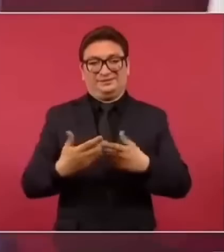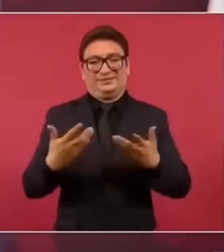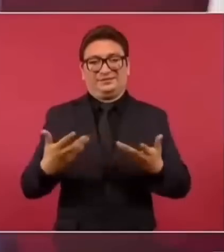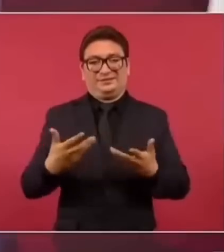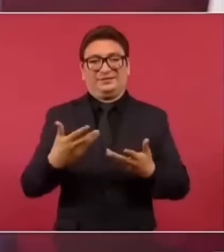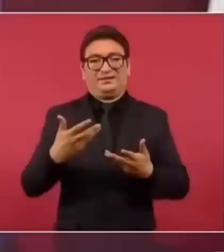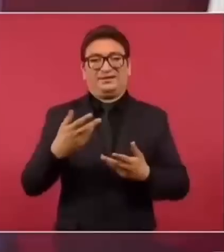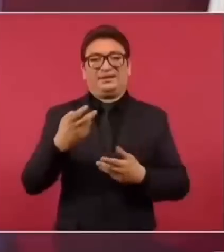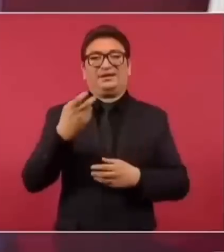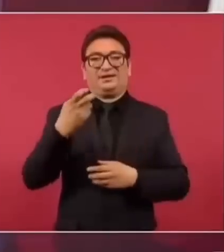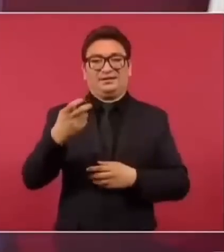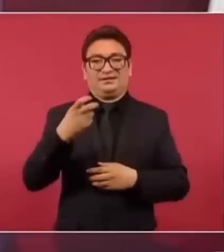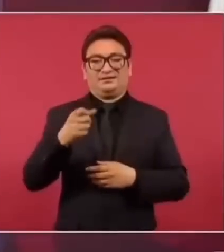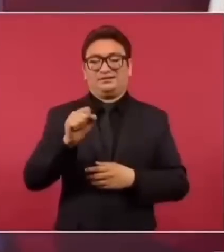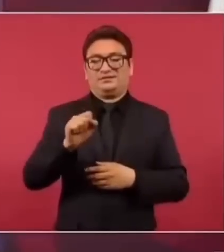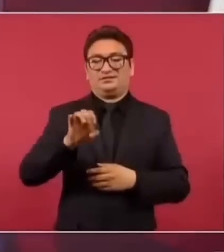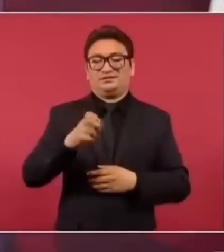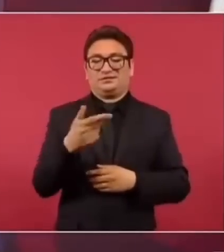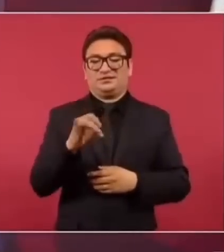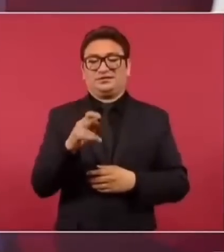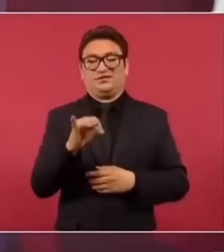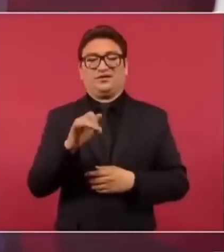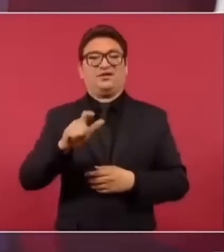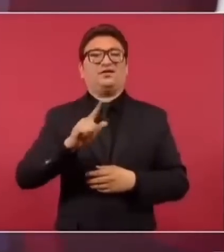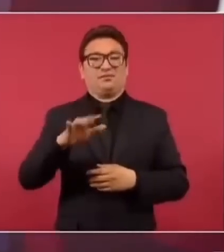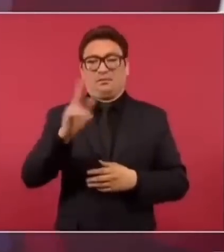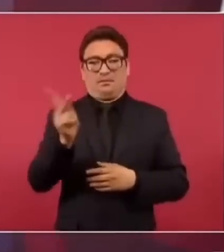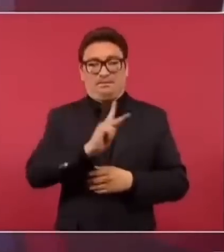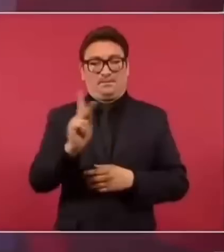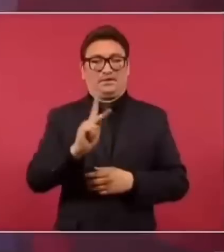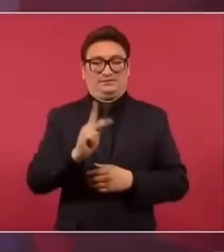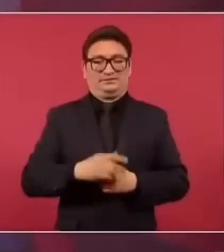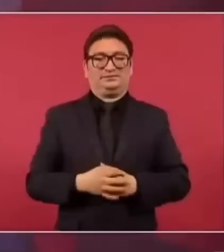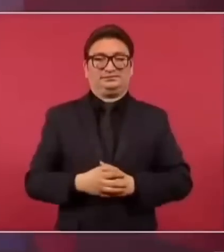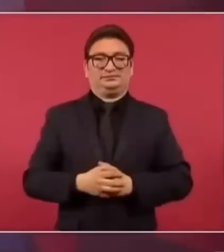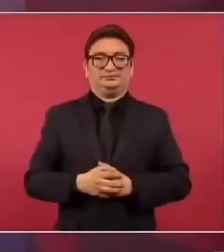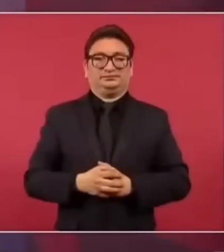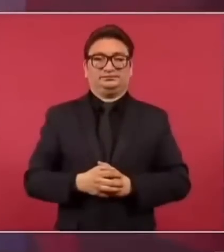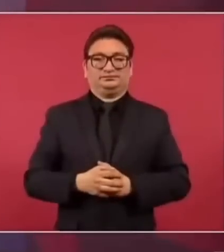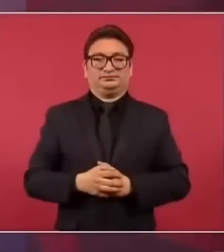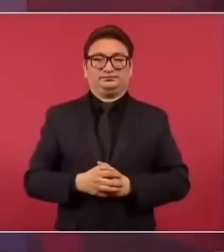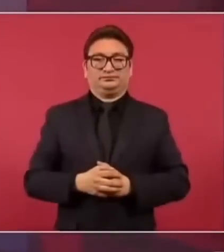lo de Sheffield, algo parecido.